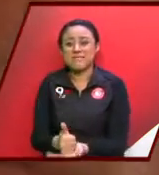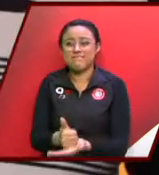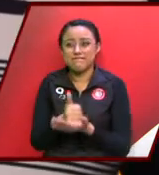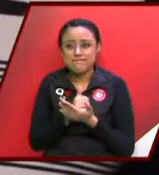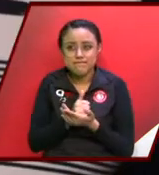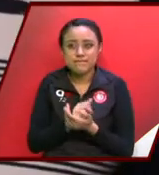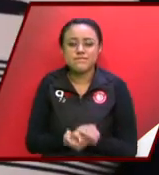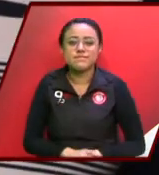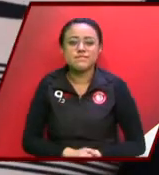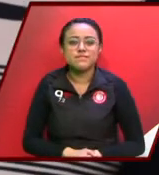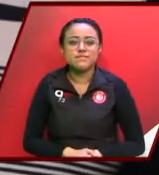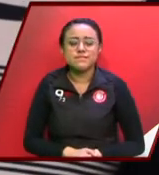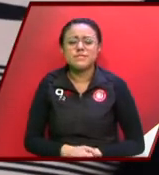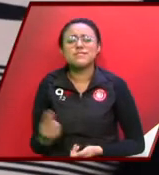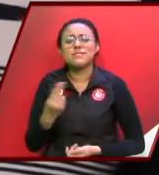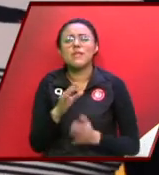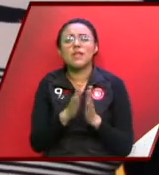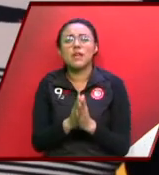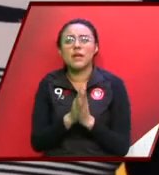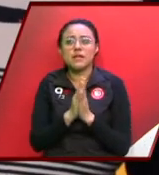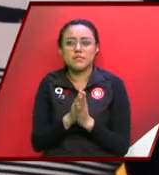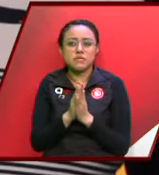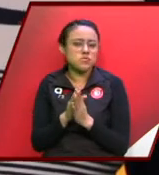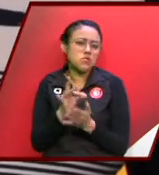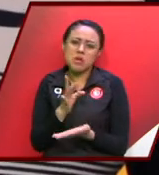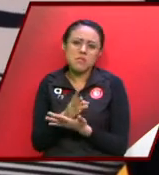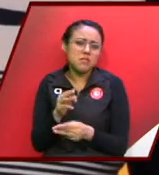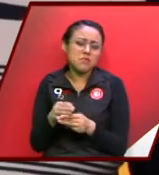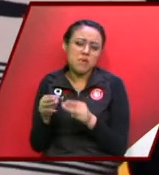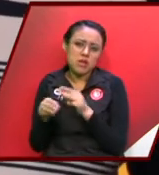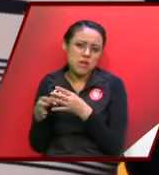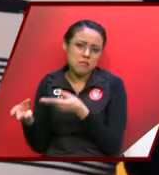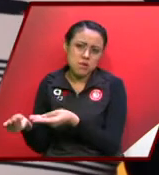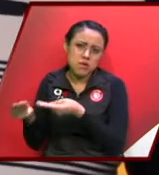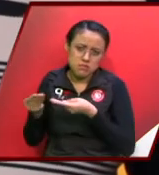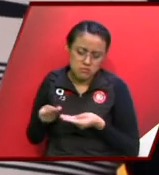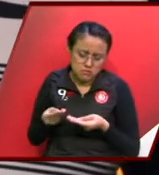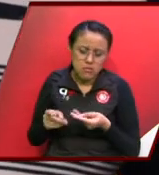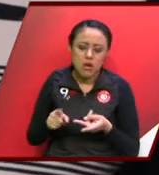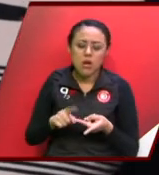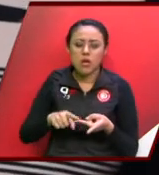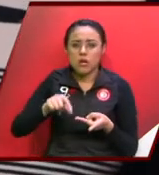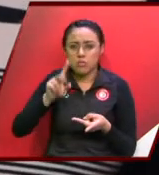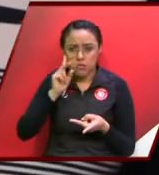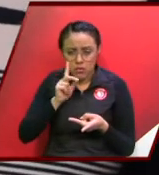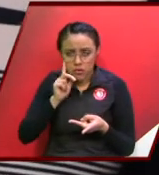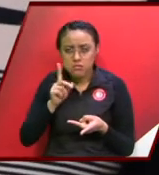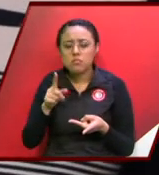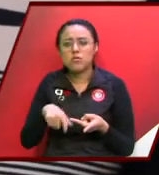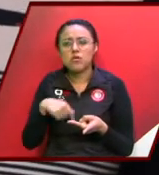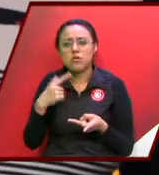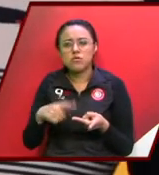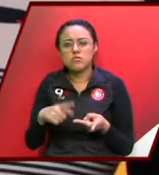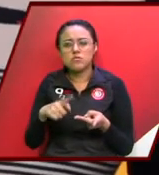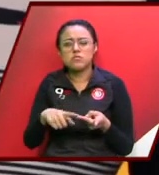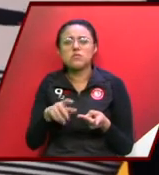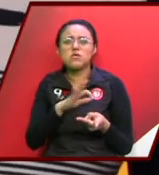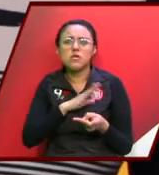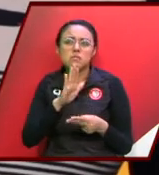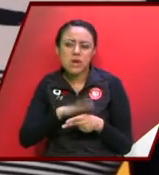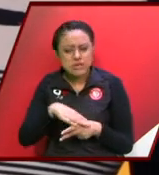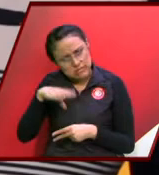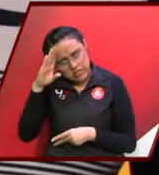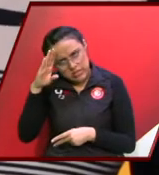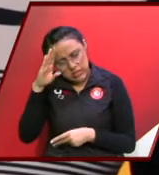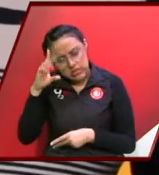Yo solicitaría de antemano que me entregara mi herramienta a la empresa y que pues, me hicieran favor de tomar un poco de